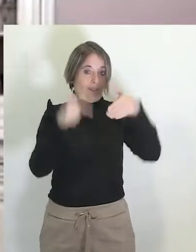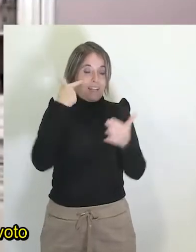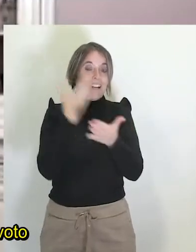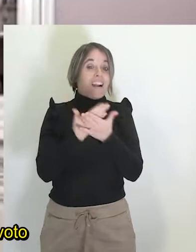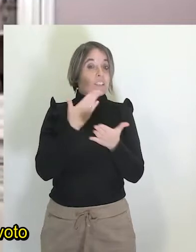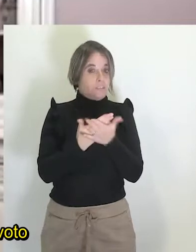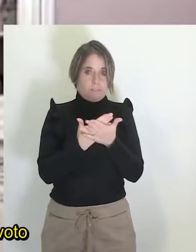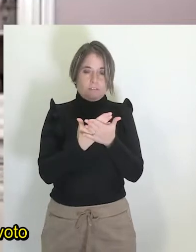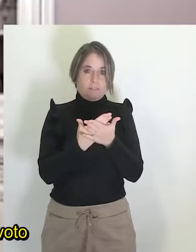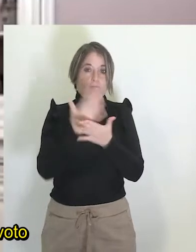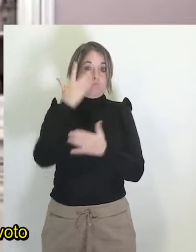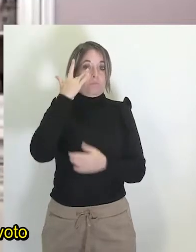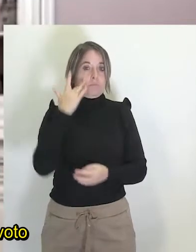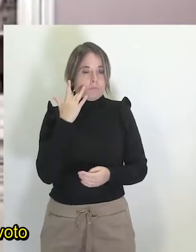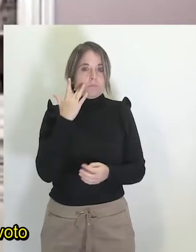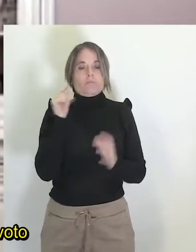sea garantista